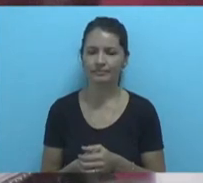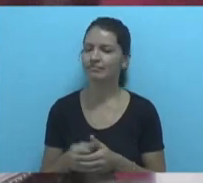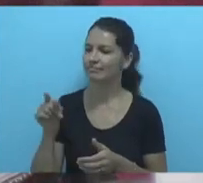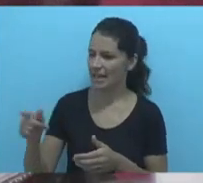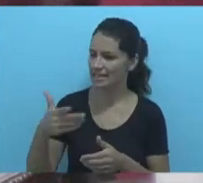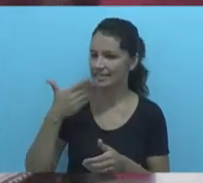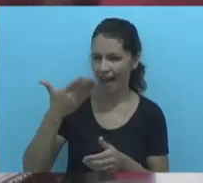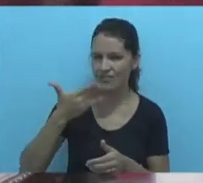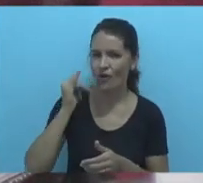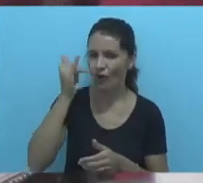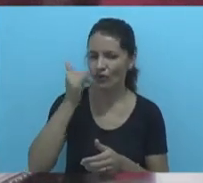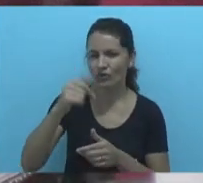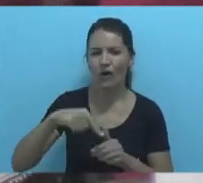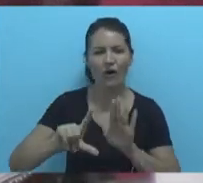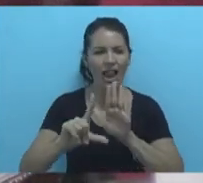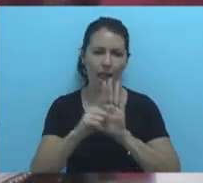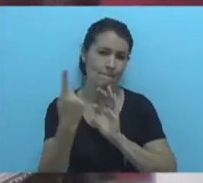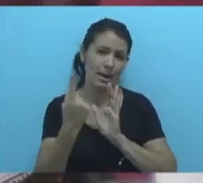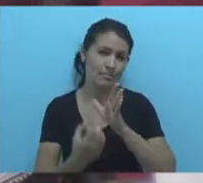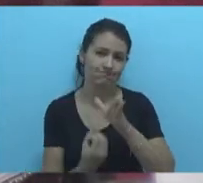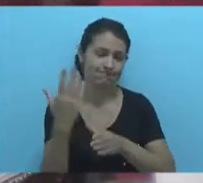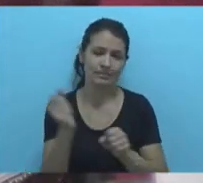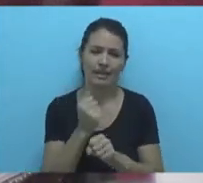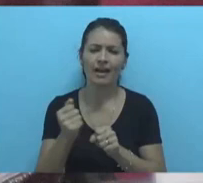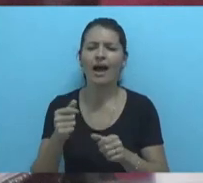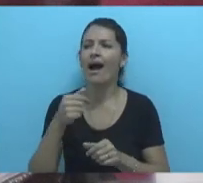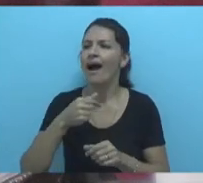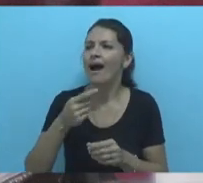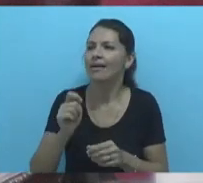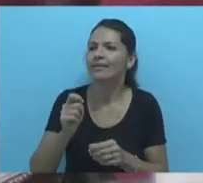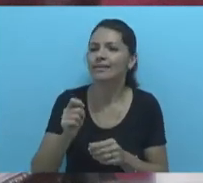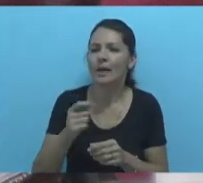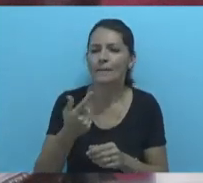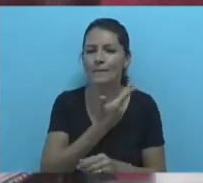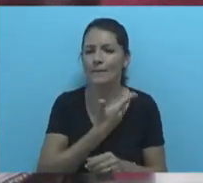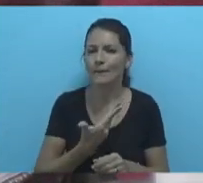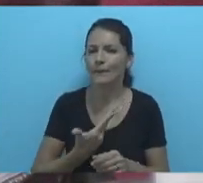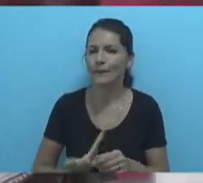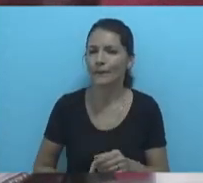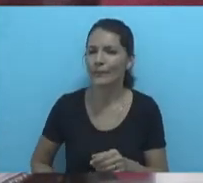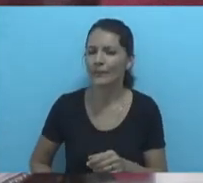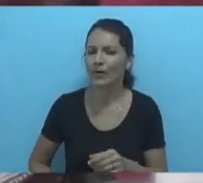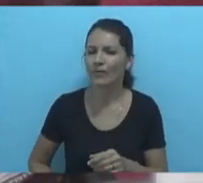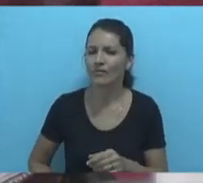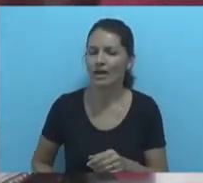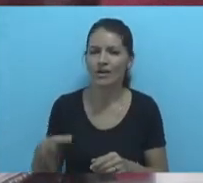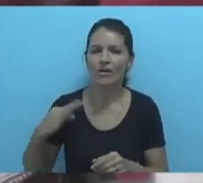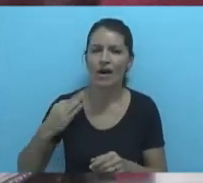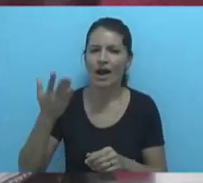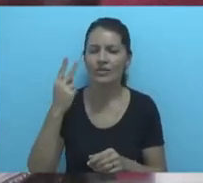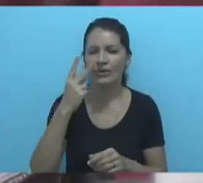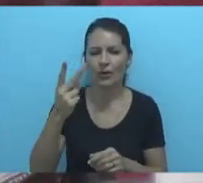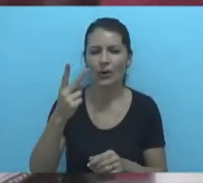Todo lo que tiene que ver con el RENAVAP en realidad surge de una iniciativa del Poder Ejecutivo en el año 2017